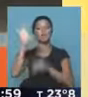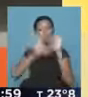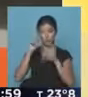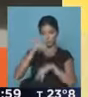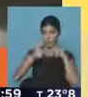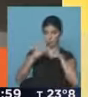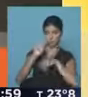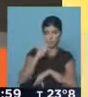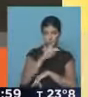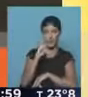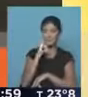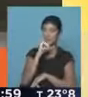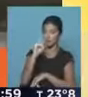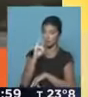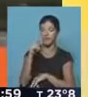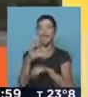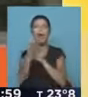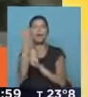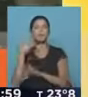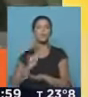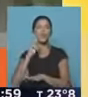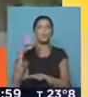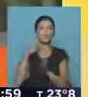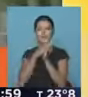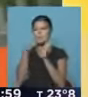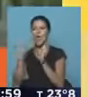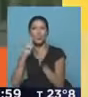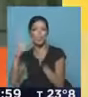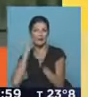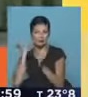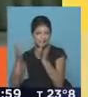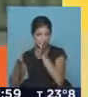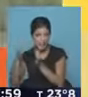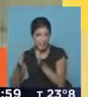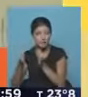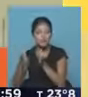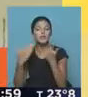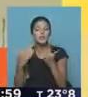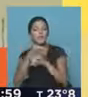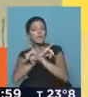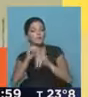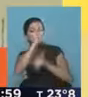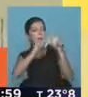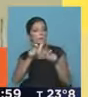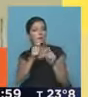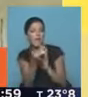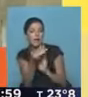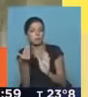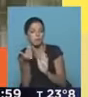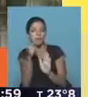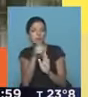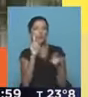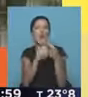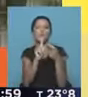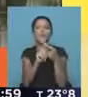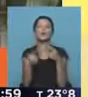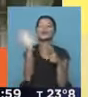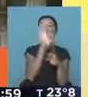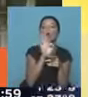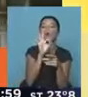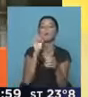WikiLeaks habría tenido su desarrollo entre 2013 y 2016 y permitiría tomar datos de los ciudadanos a través de sus contactos o